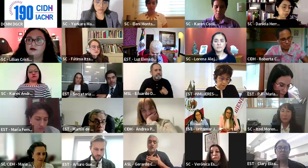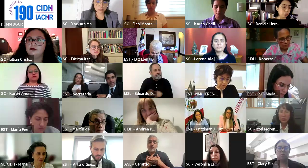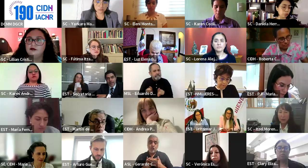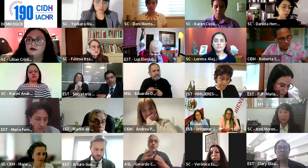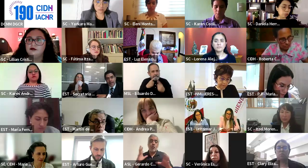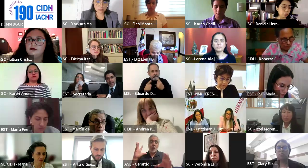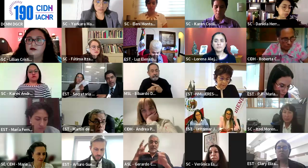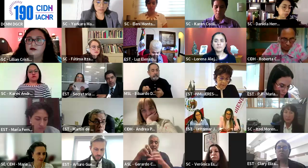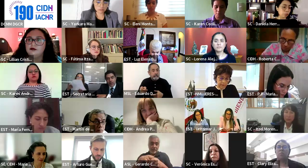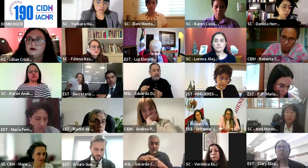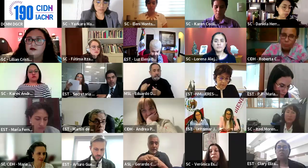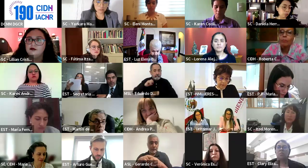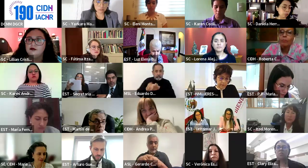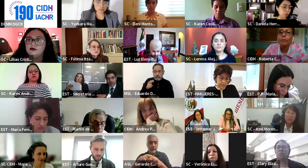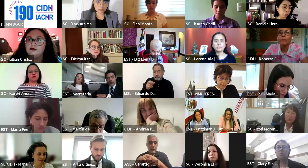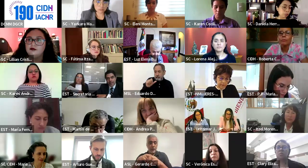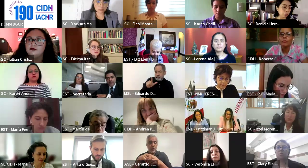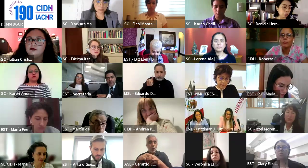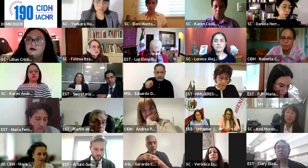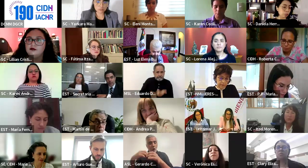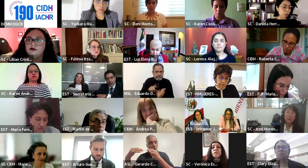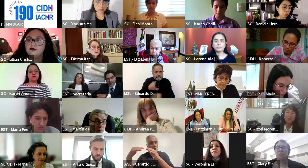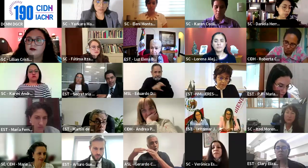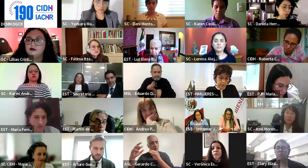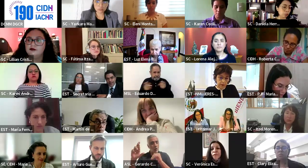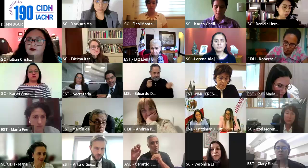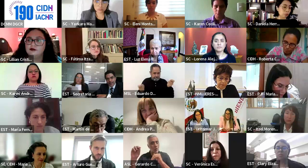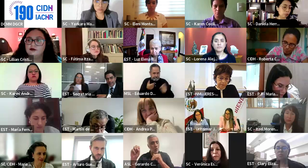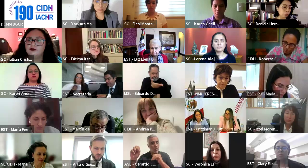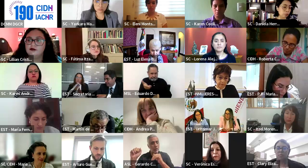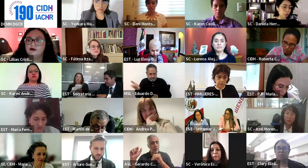colega Rosalinda va a llevar la reunión y la coordinación de todas las instituciones.